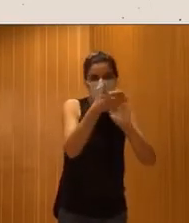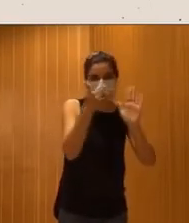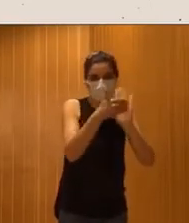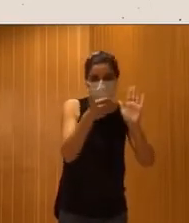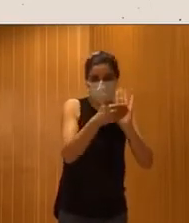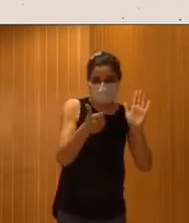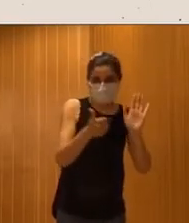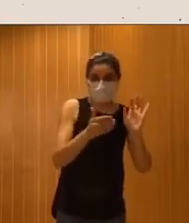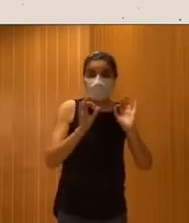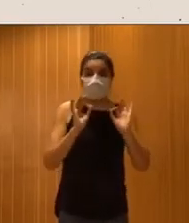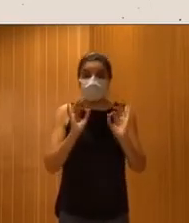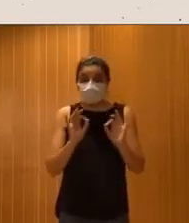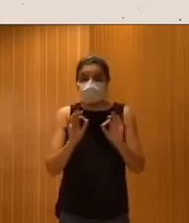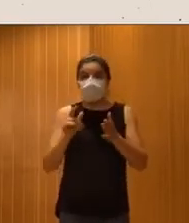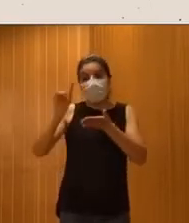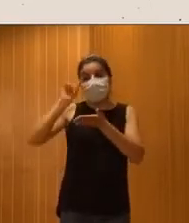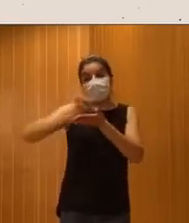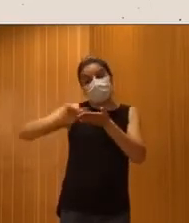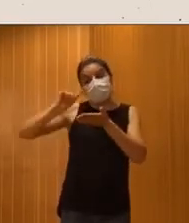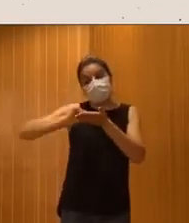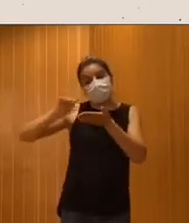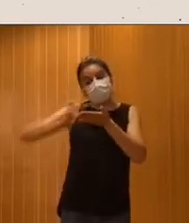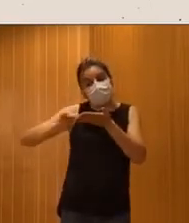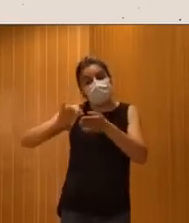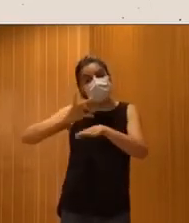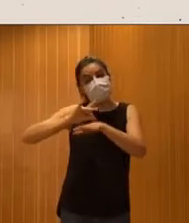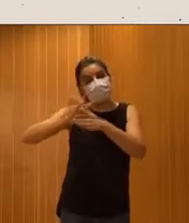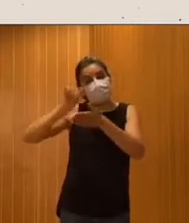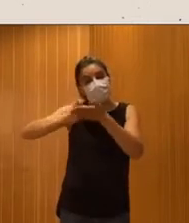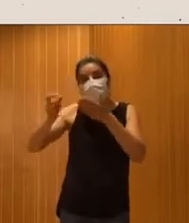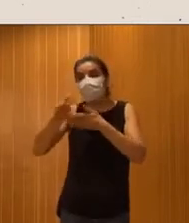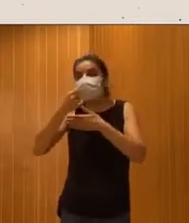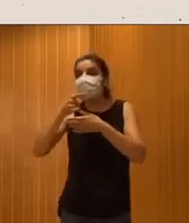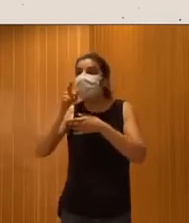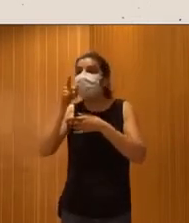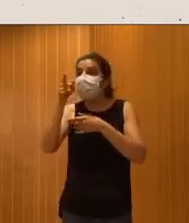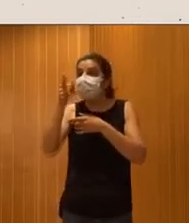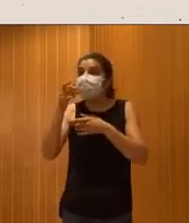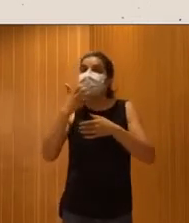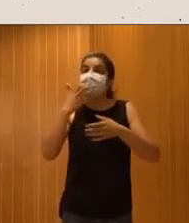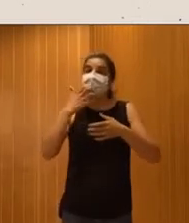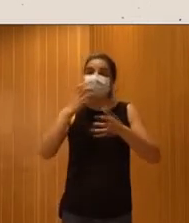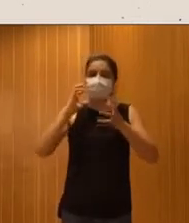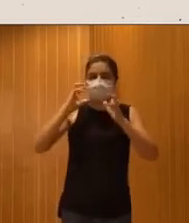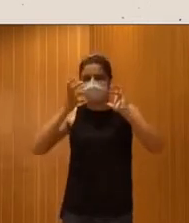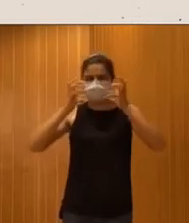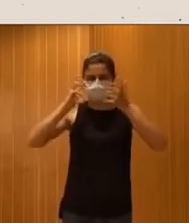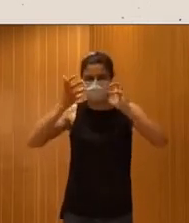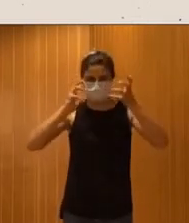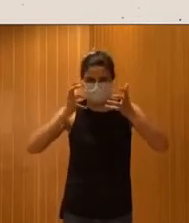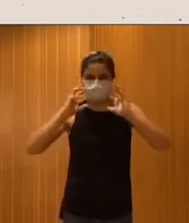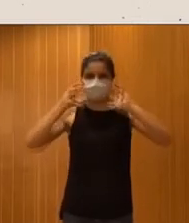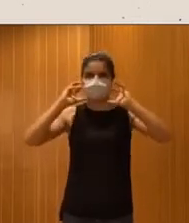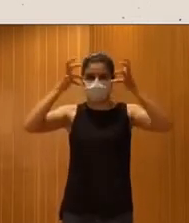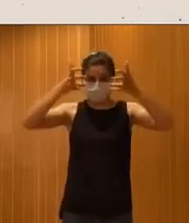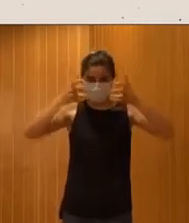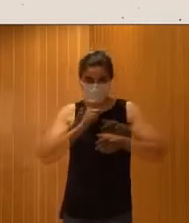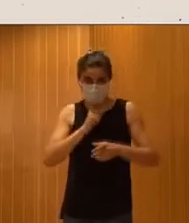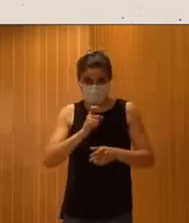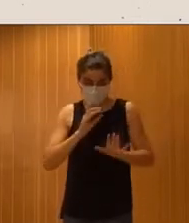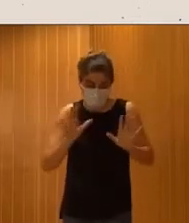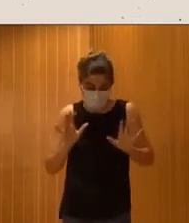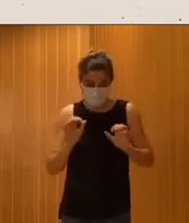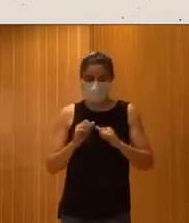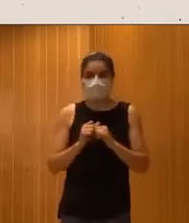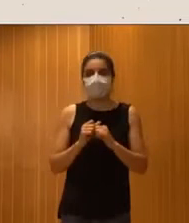Y la prescripción se plantea siempre desde el punto de vista sintomático, o sea, la agresividad la podemos tratar con los antipsicóticos,